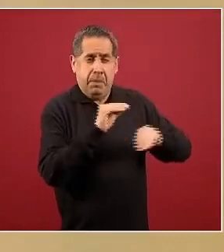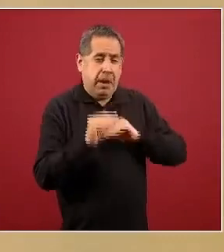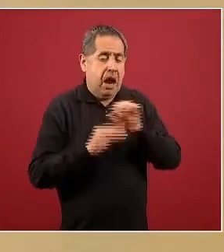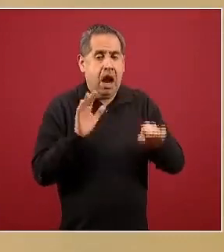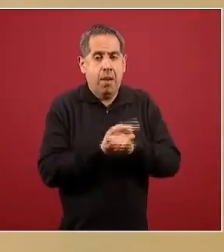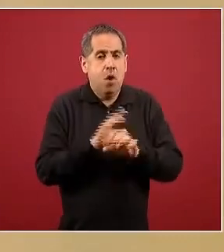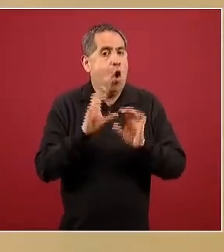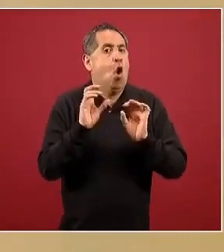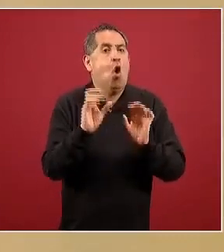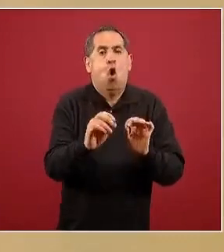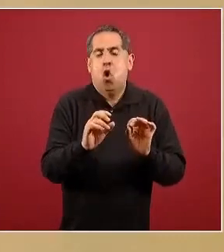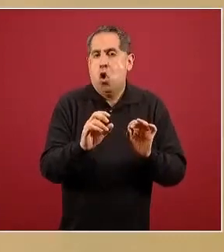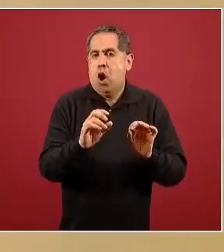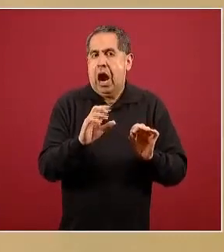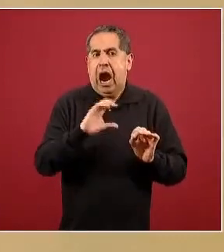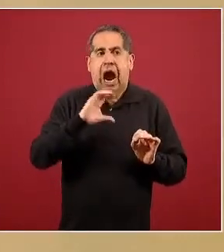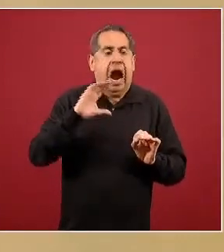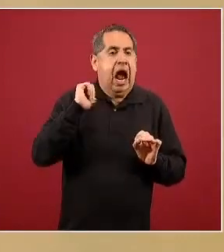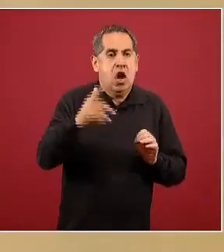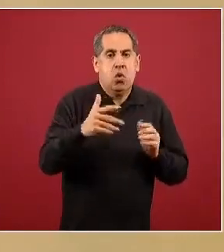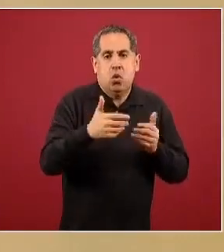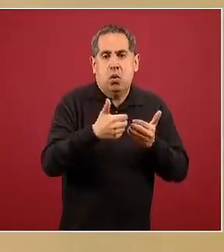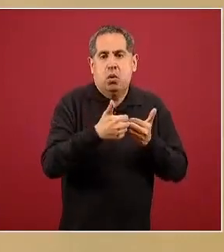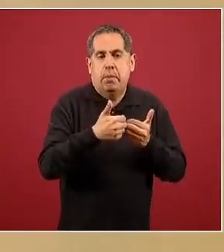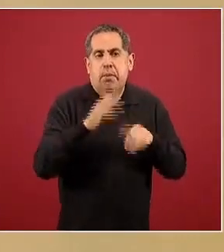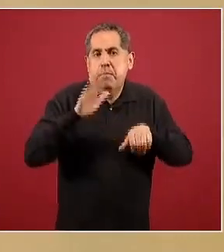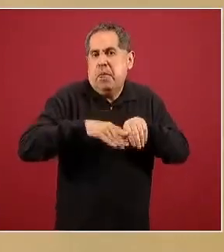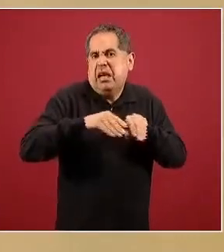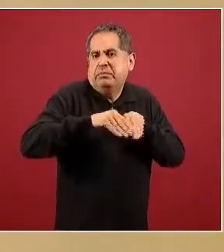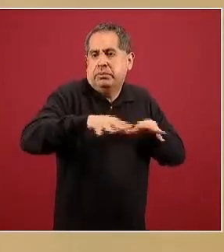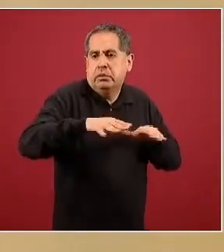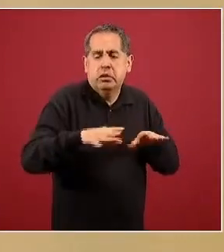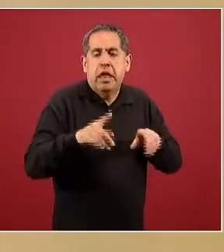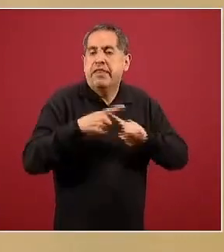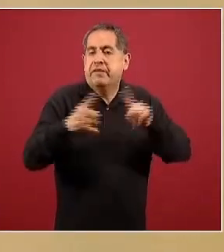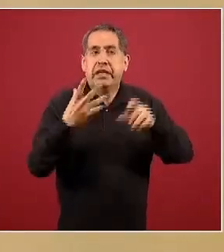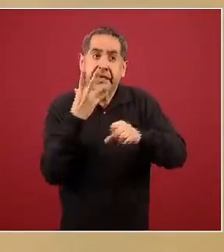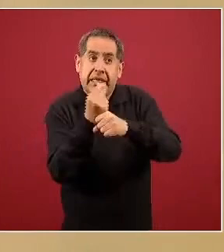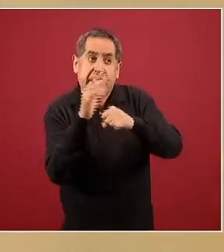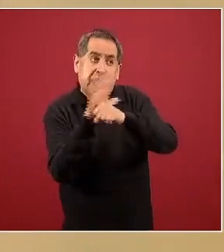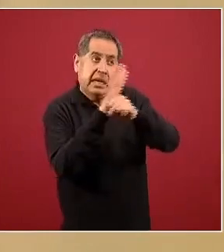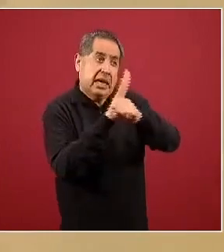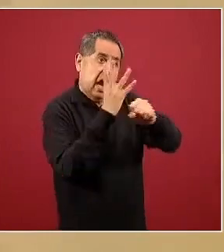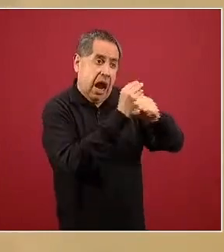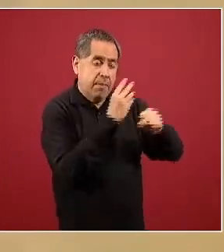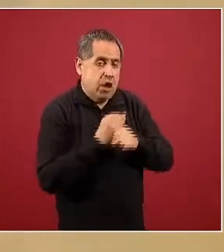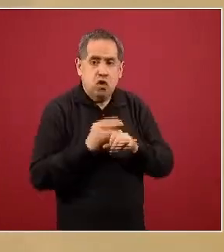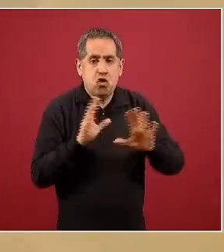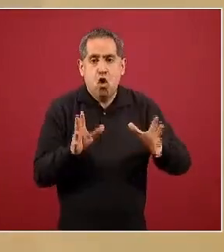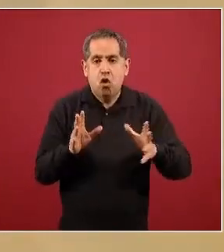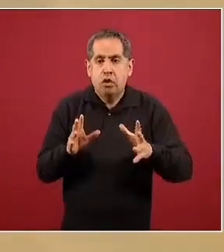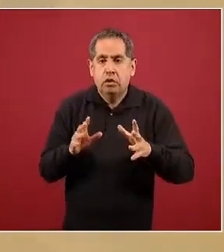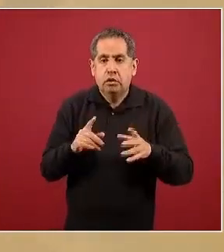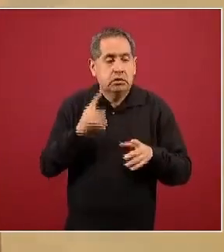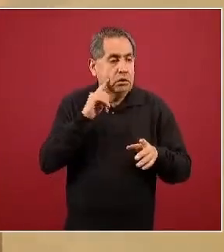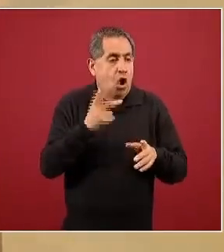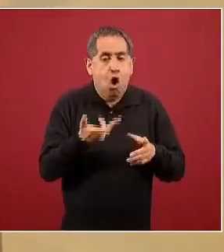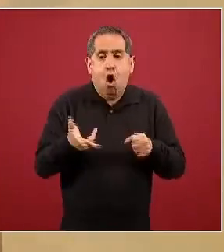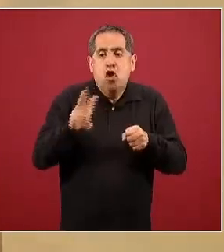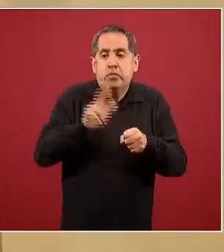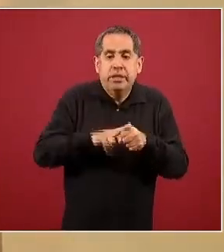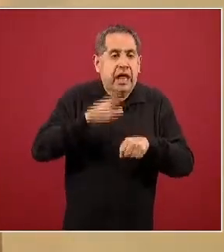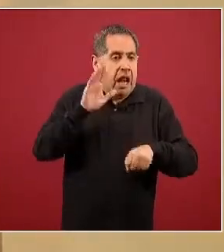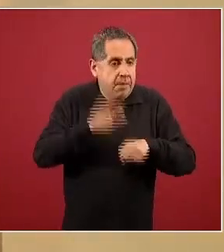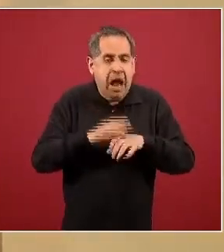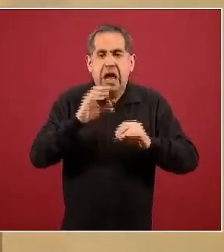pensar en una expansión. Es diferente la expansión que la reconversión. La expansión es ya tener los hospitales móviles,